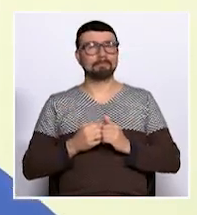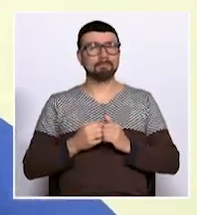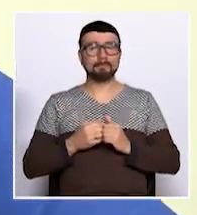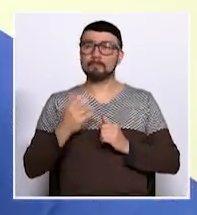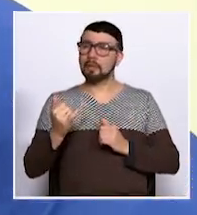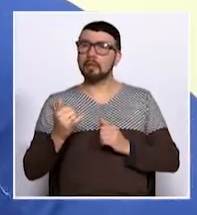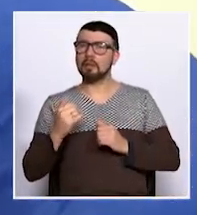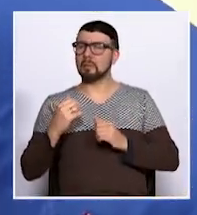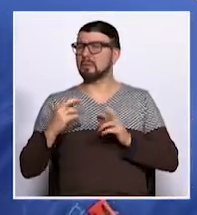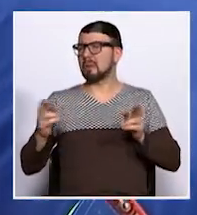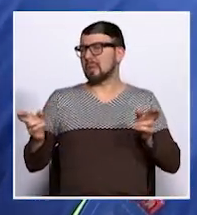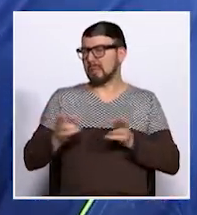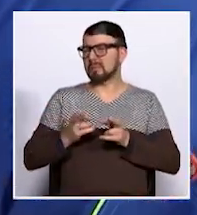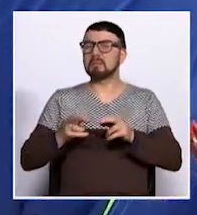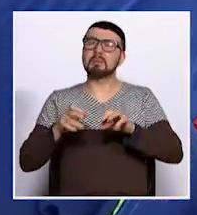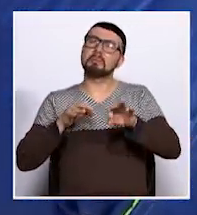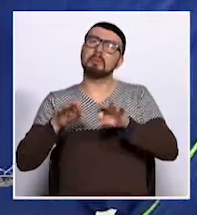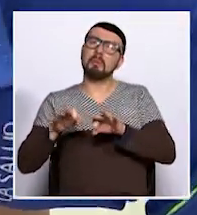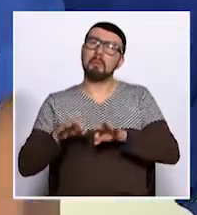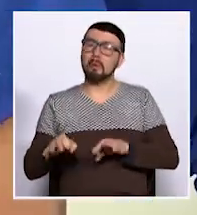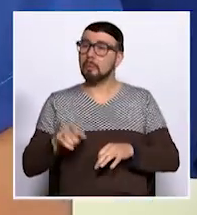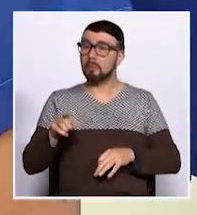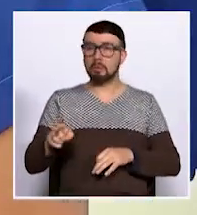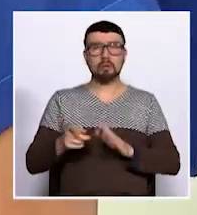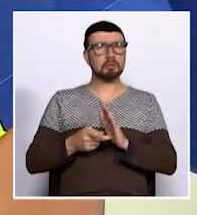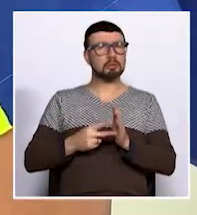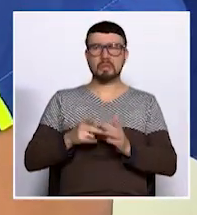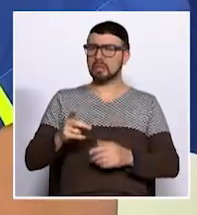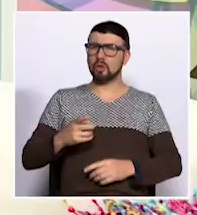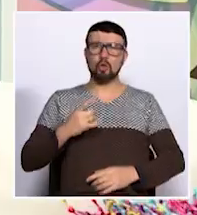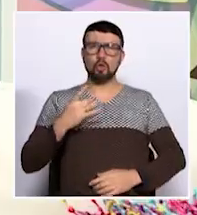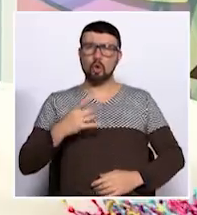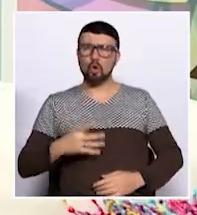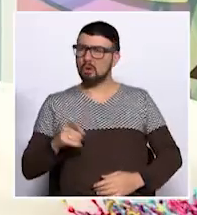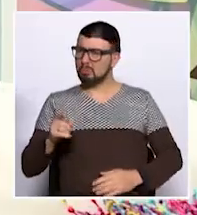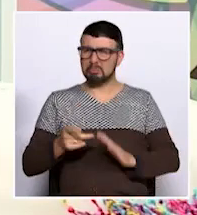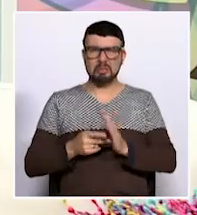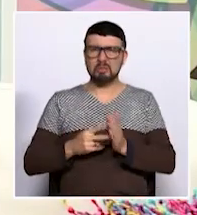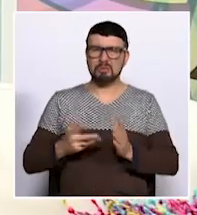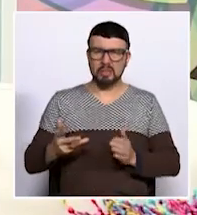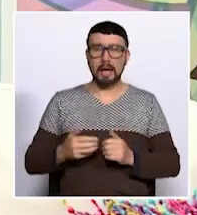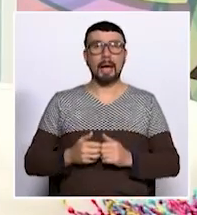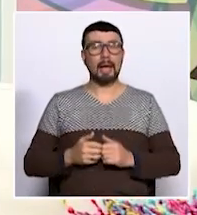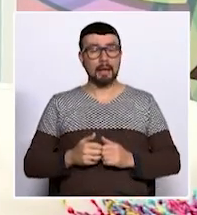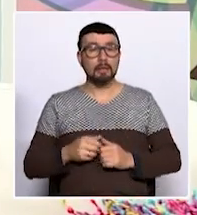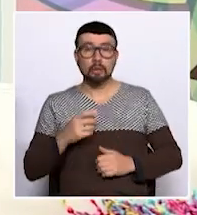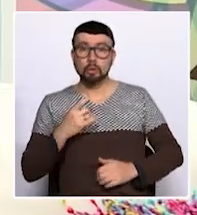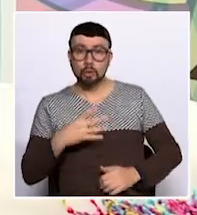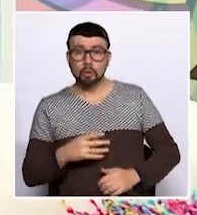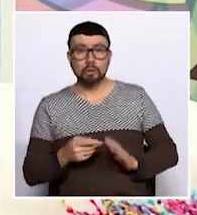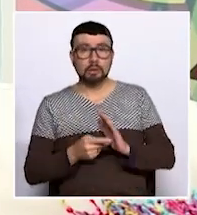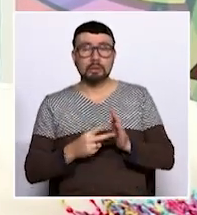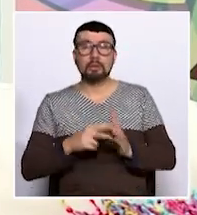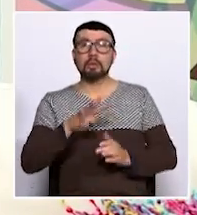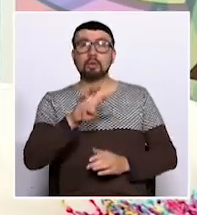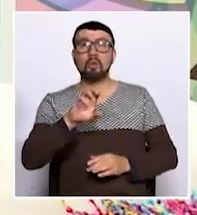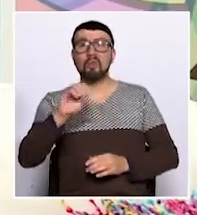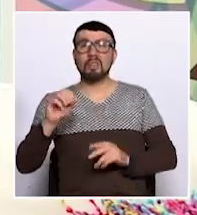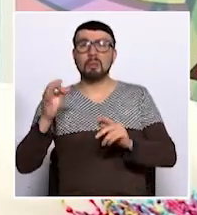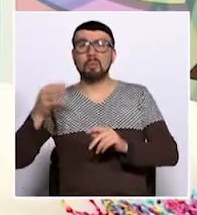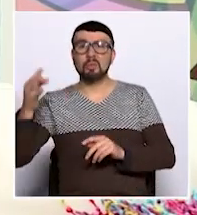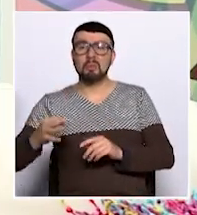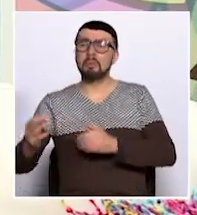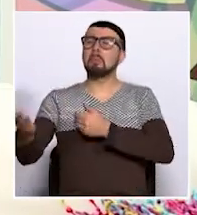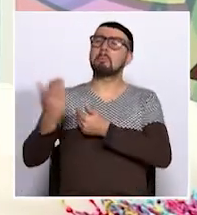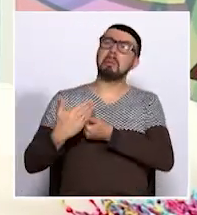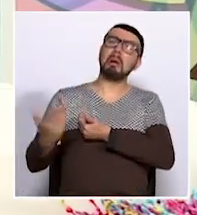breve recorrido sobre lo que es el dolor. El dolor es el 90%, si no el más, de la consulta